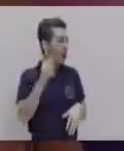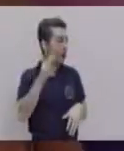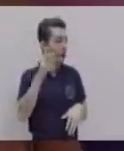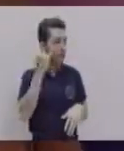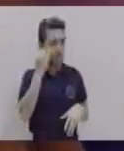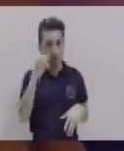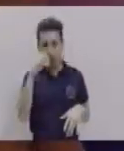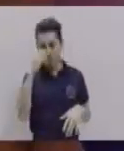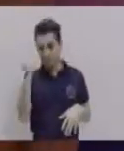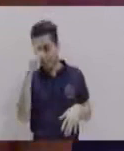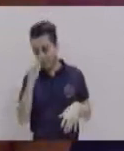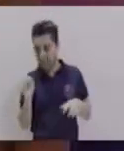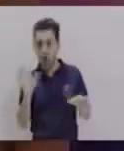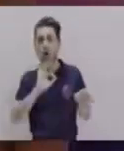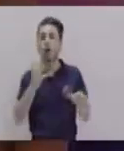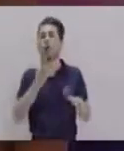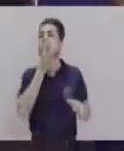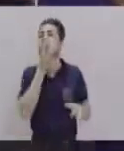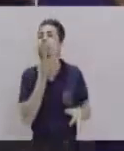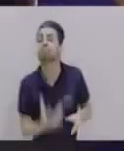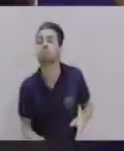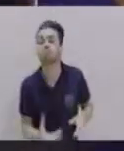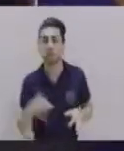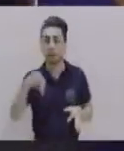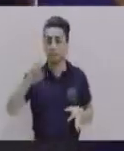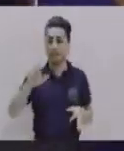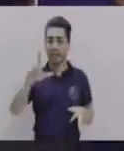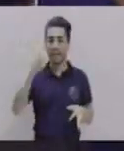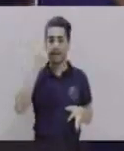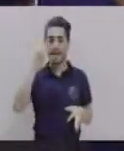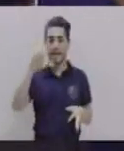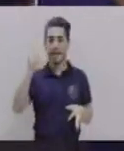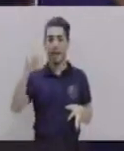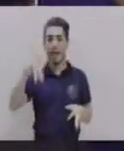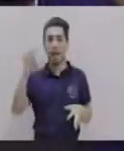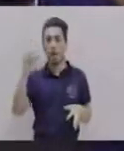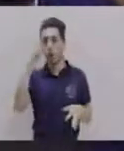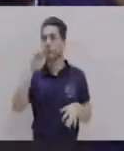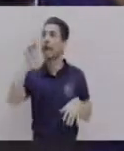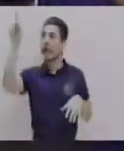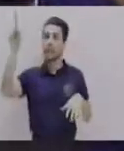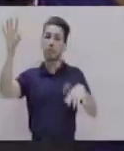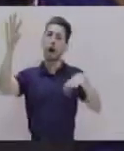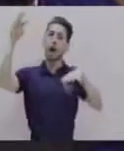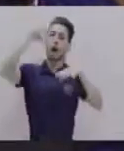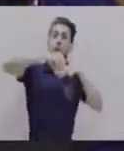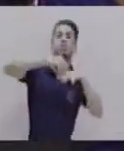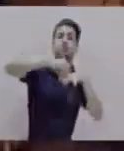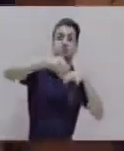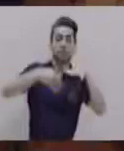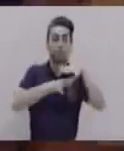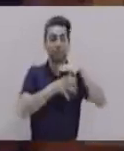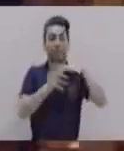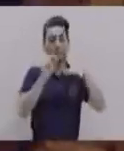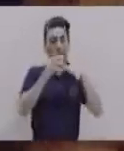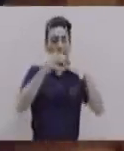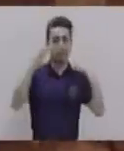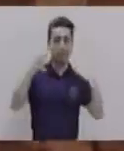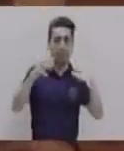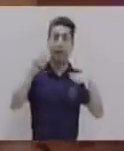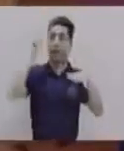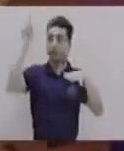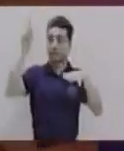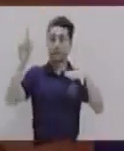bien, los pelícanos. Ellos son los que se comen a los peces un poco más grandes. Y